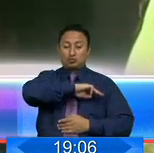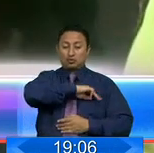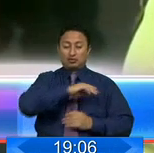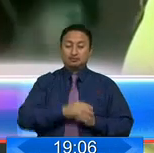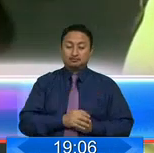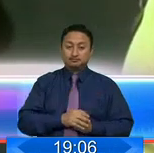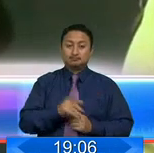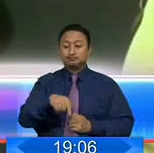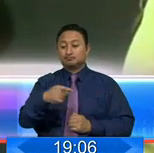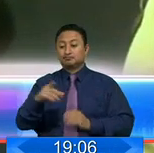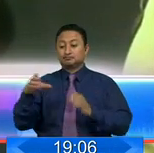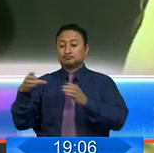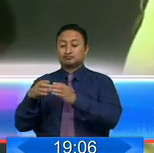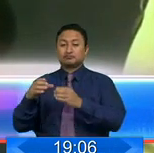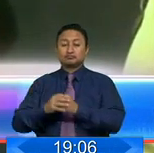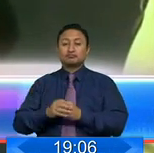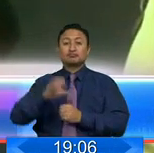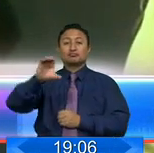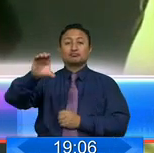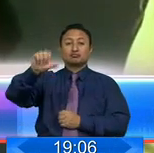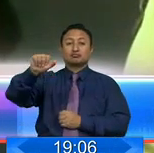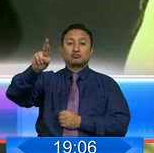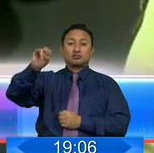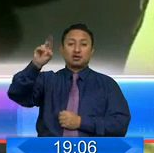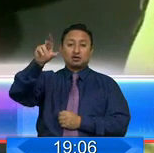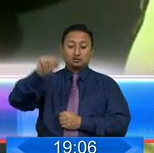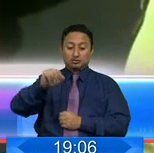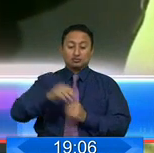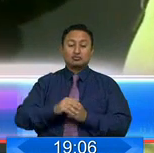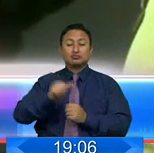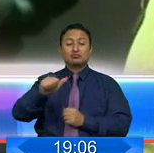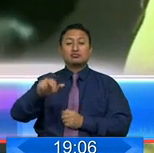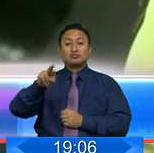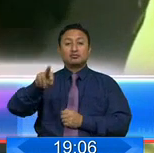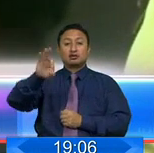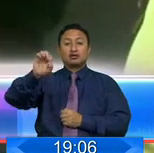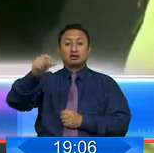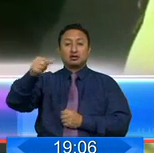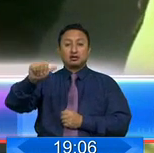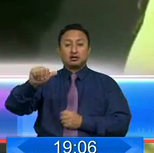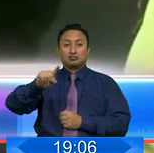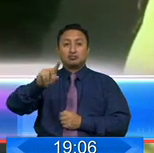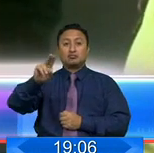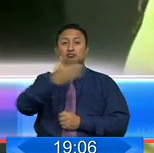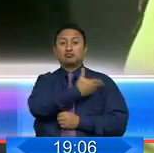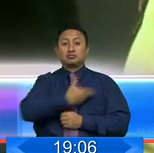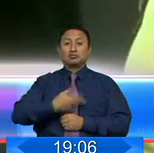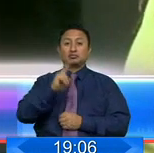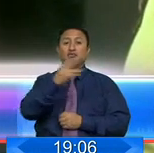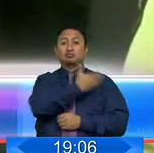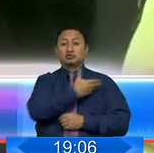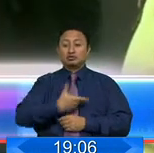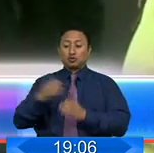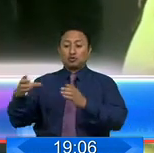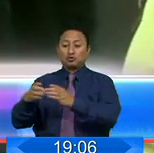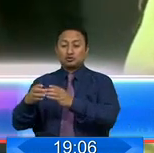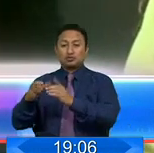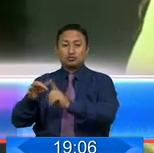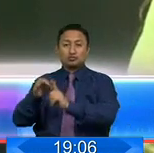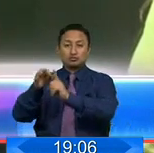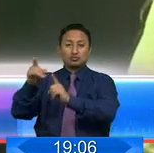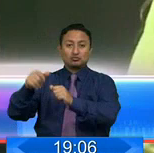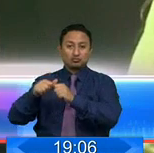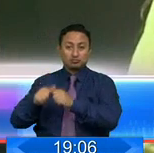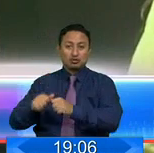y a las asambleístas María José Carrión y Karina Artiaga como presidente y vicepresidente de la Comisión Especializada Permanente de